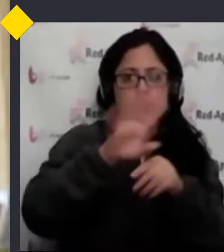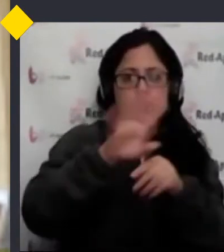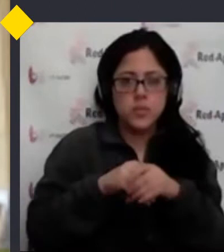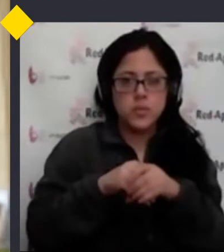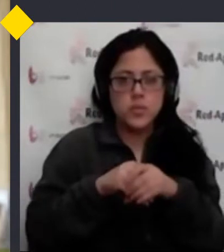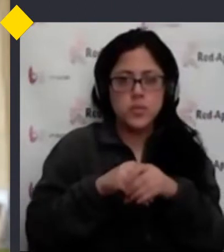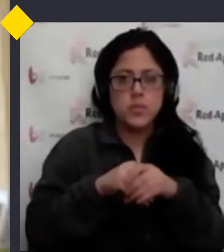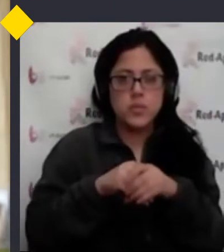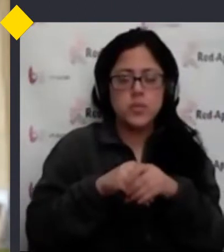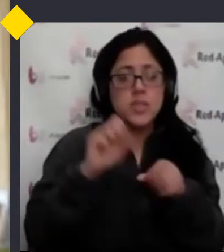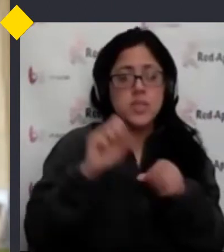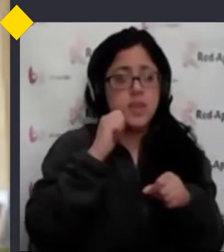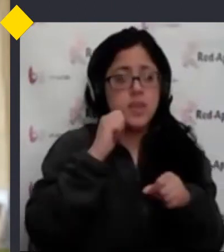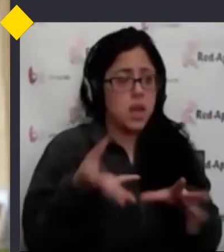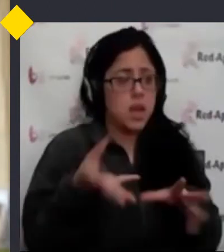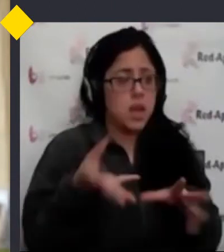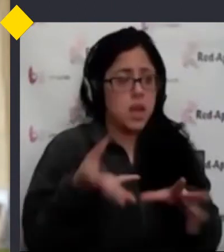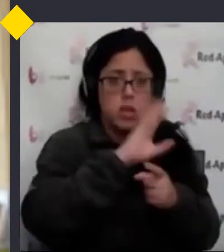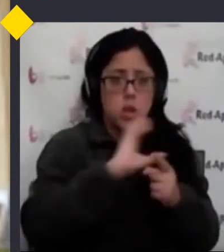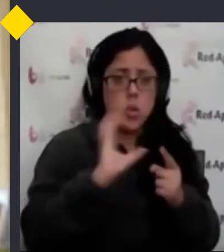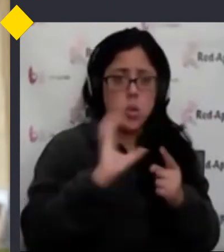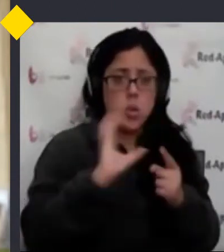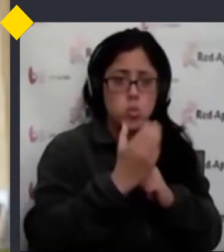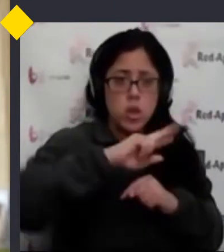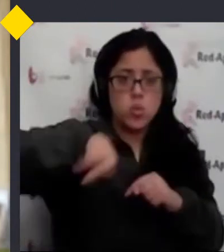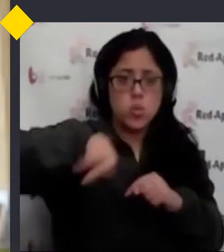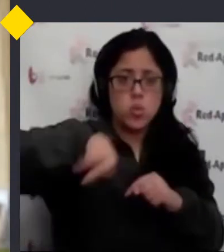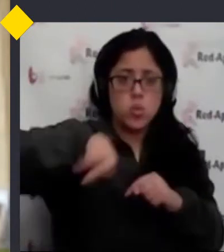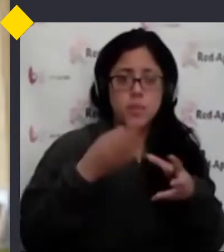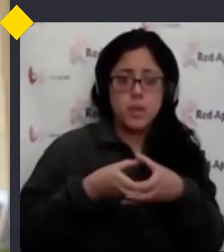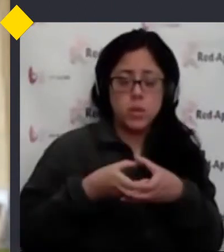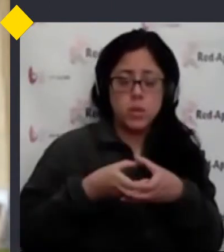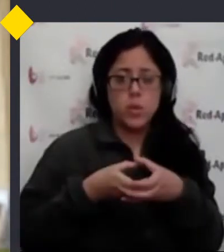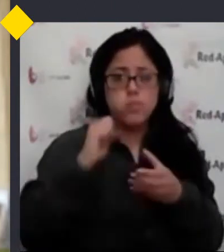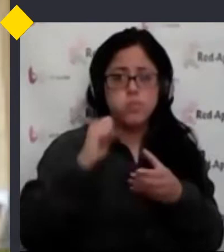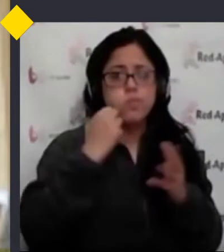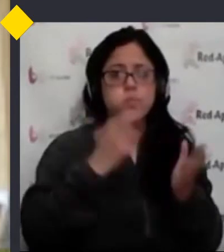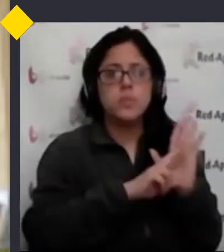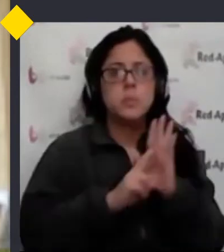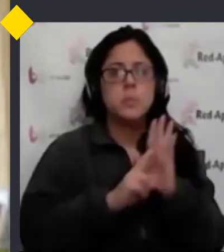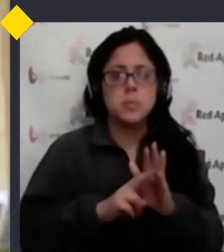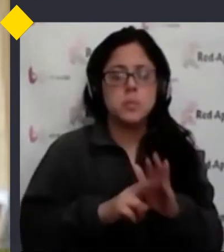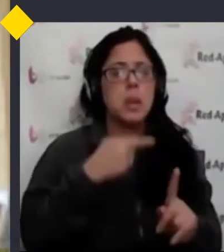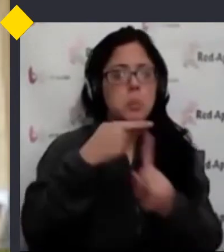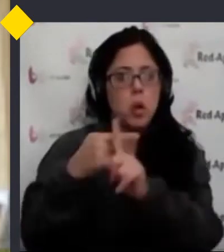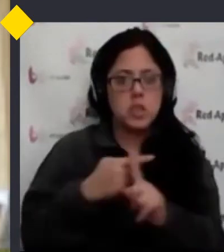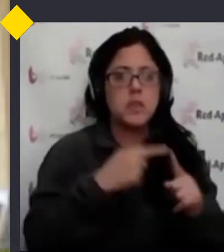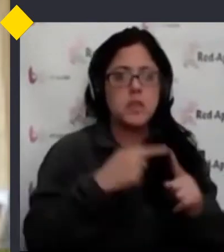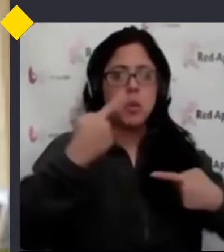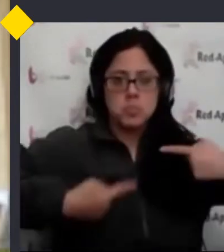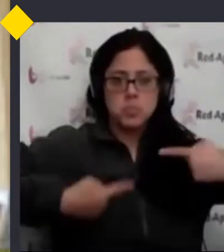nuestra cultura y parte de cómo hemos configurado nuestro equipo, hoy día representa la verdad una ventaja competitiva de cómo